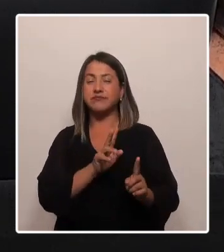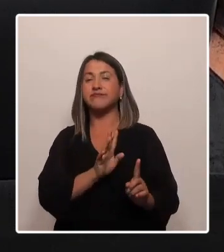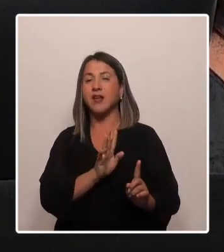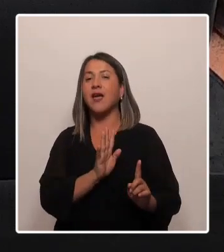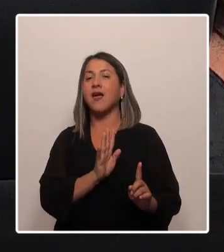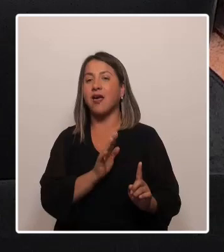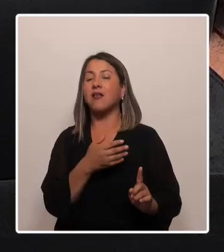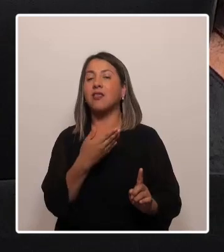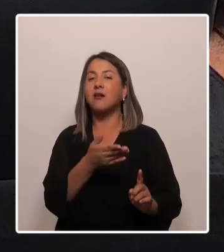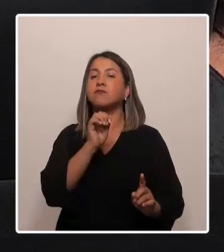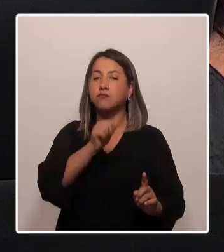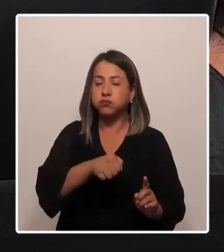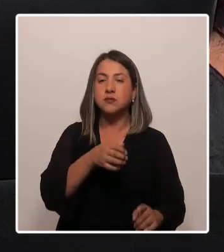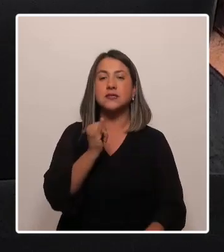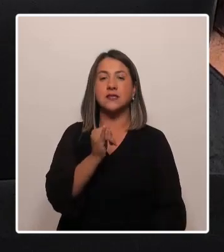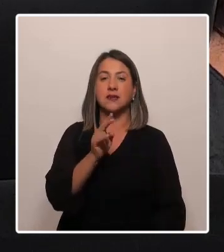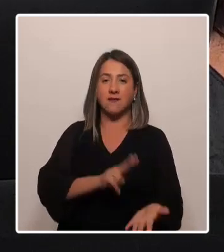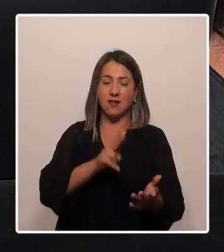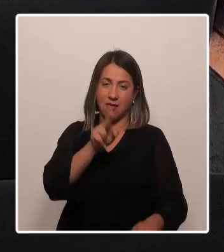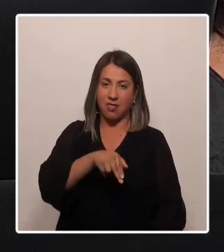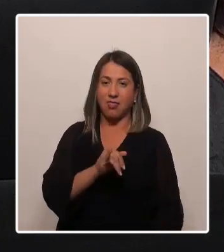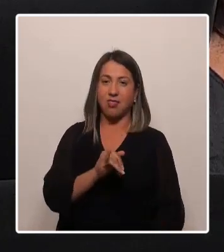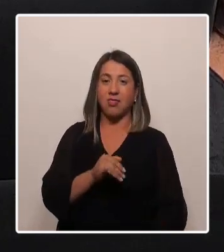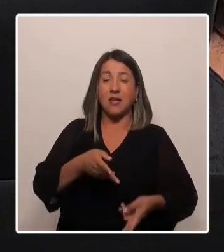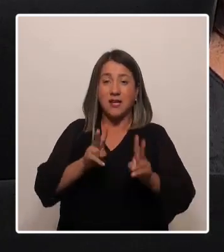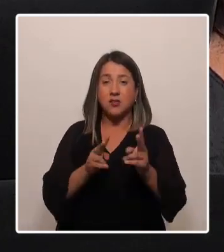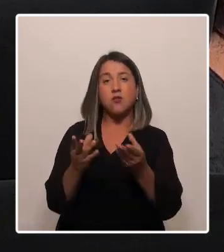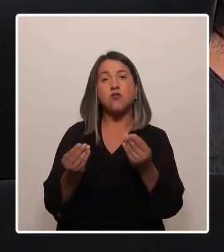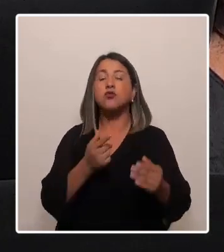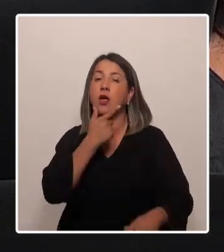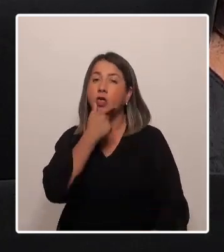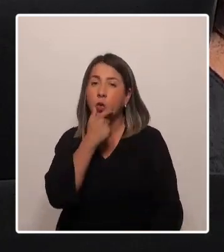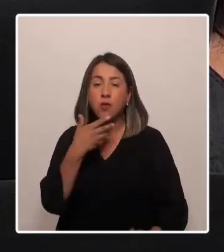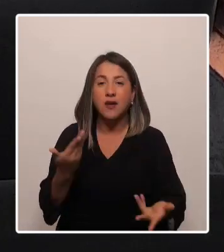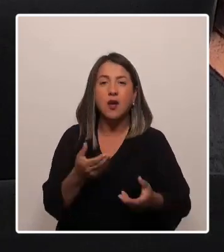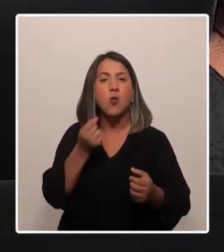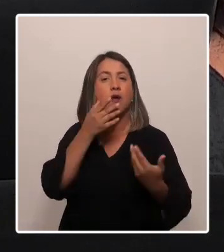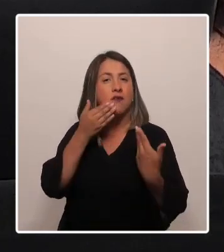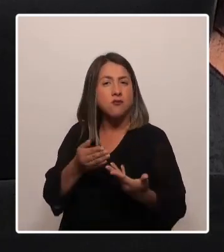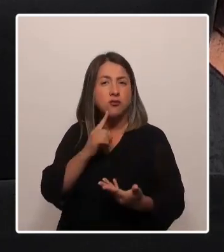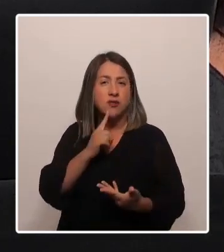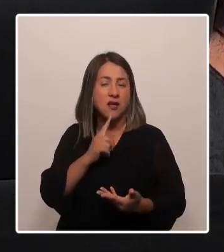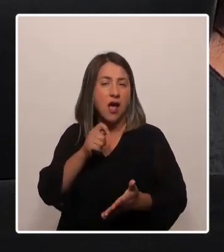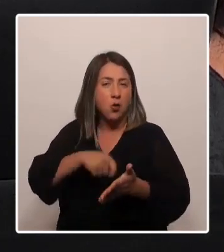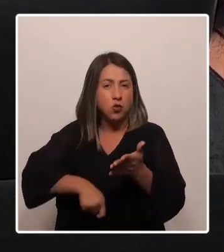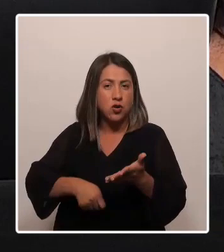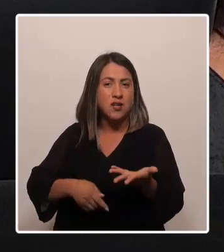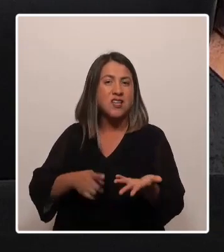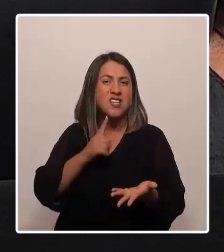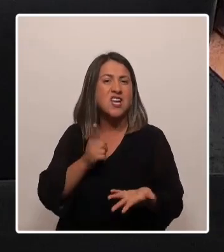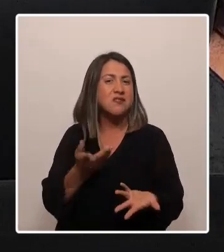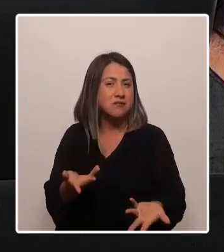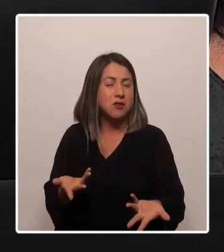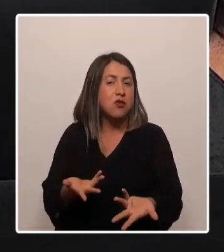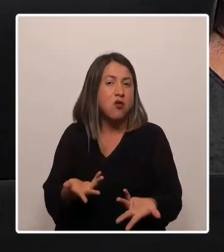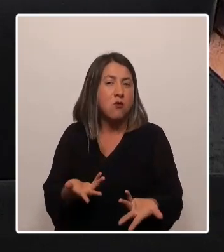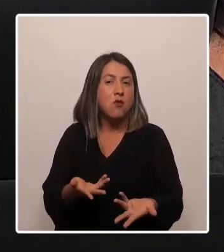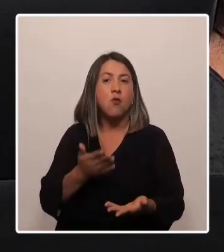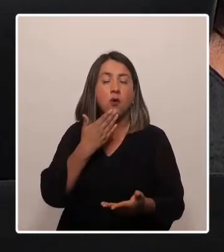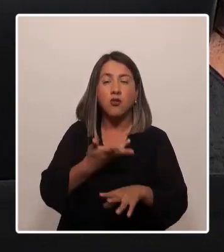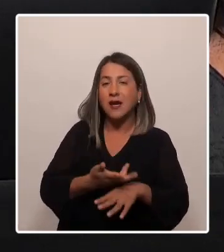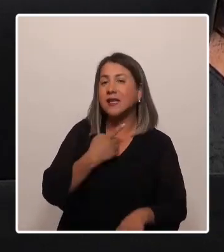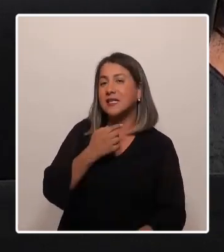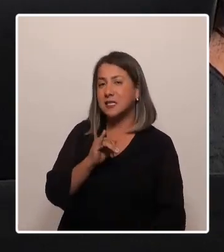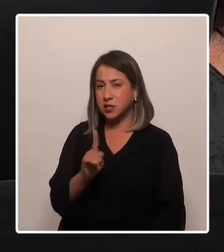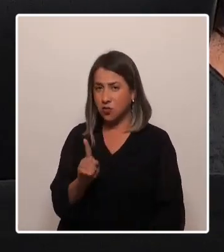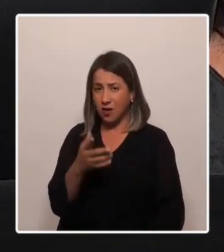este derecho. La redacción deja muchas dudas abiertas. ¿Qué beneficio tendrán los autores? ¿Quién y cómo se determina cuándo hay interés o beneficio? ¿Qué